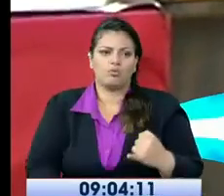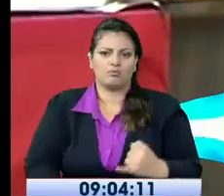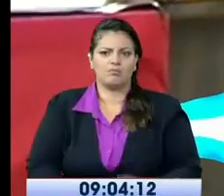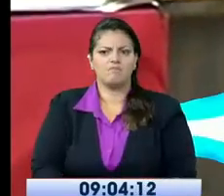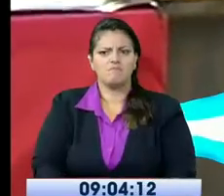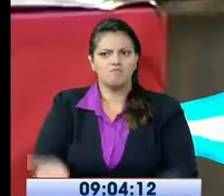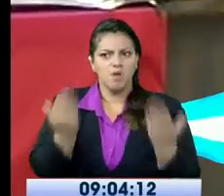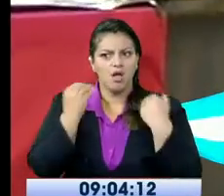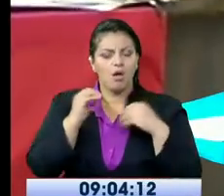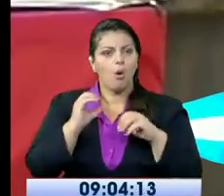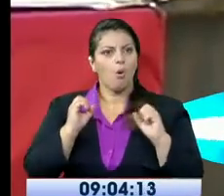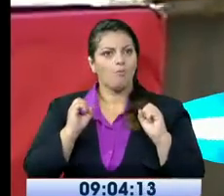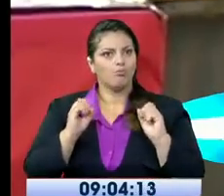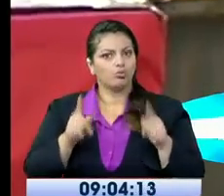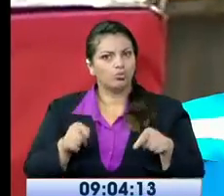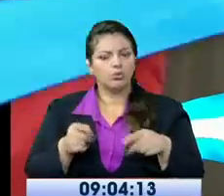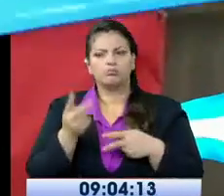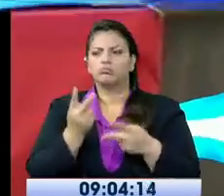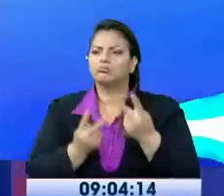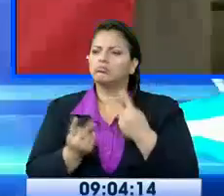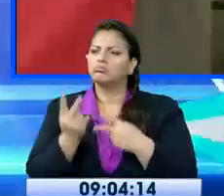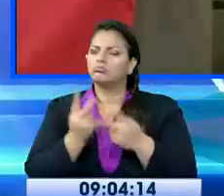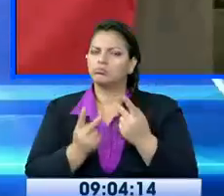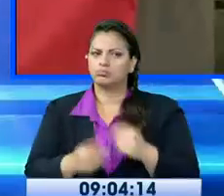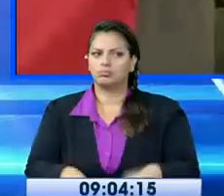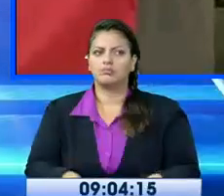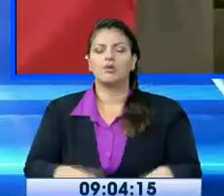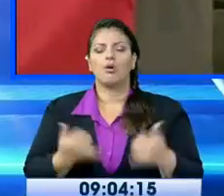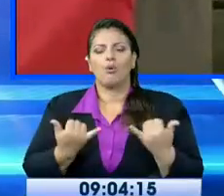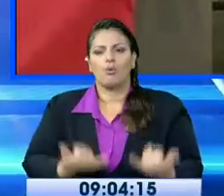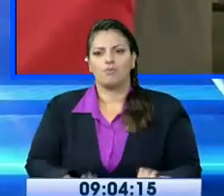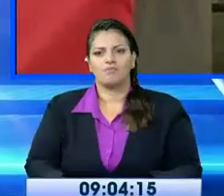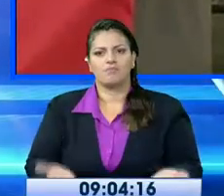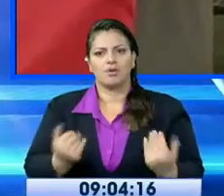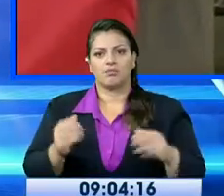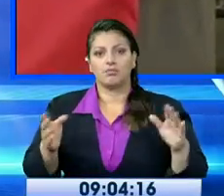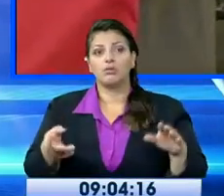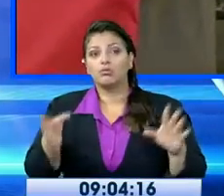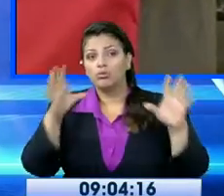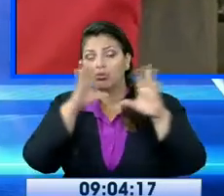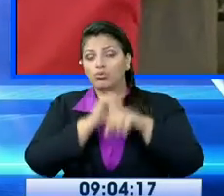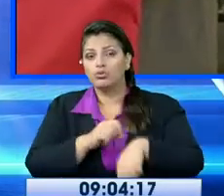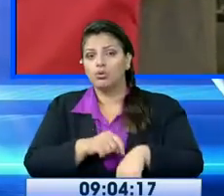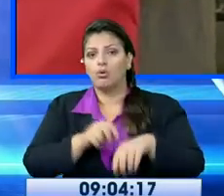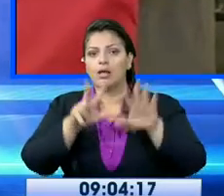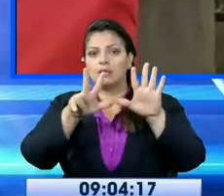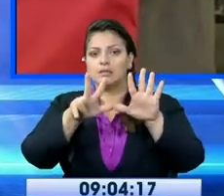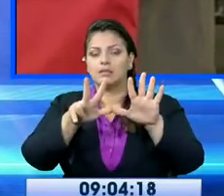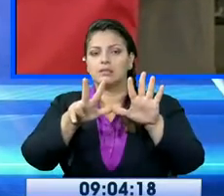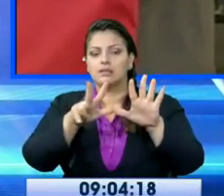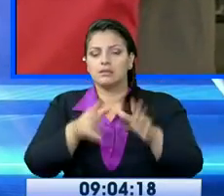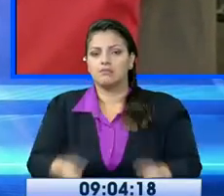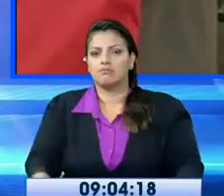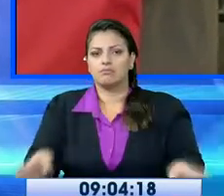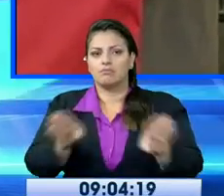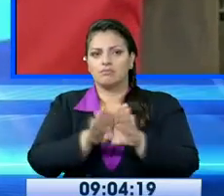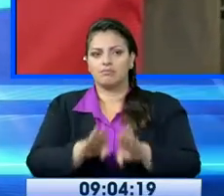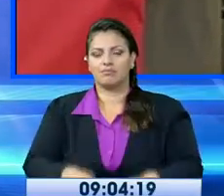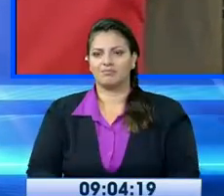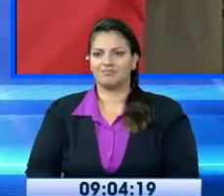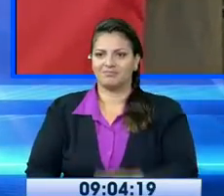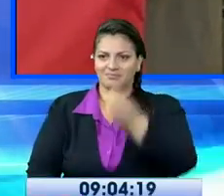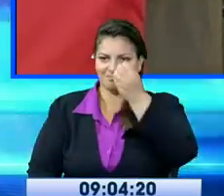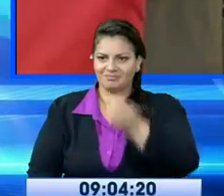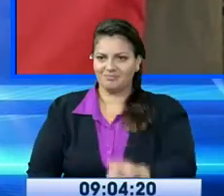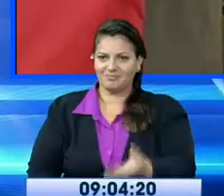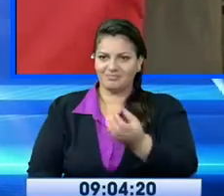las 8 de la noche. Así que planifiquen su agenda. Buenos días. Buenos días, Enrique. Gracias por la información. Hay que hacerse una vueltita por